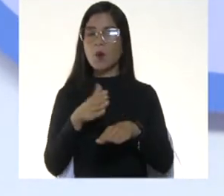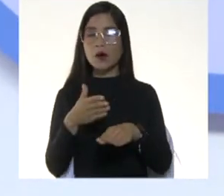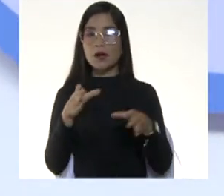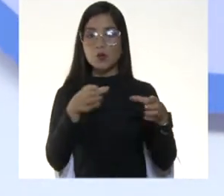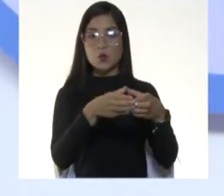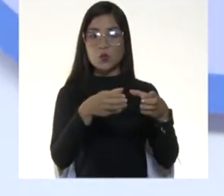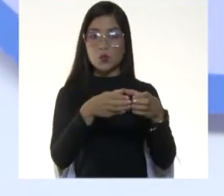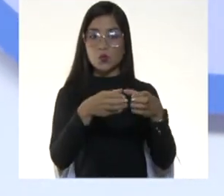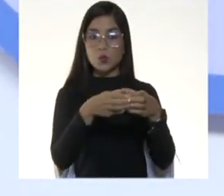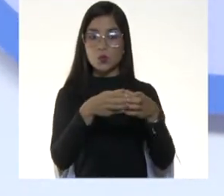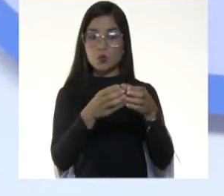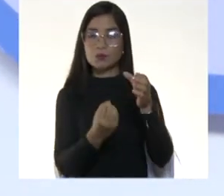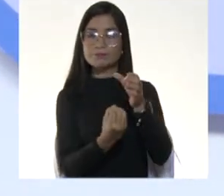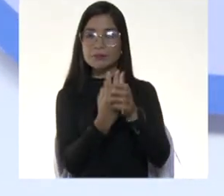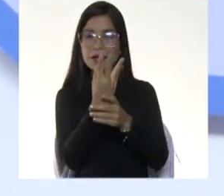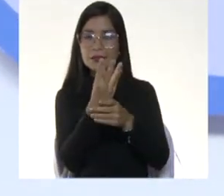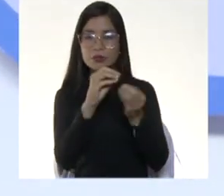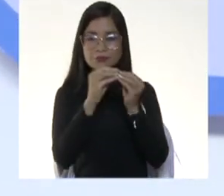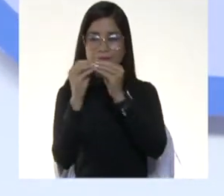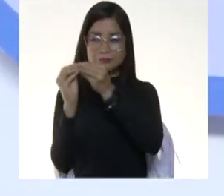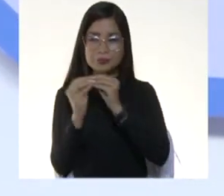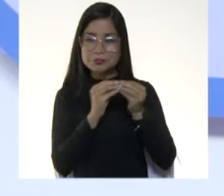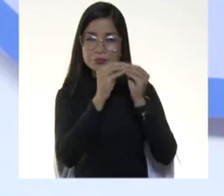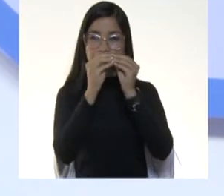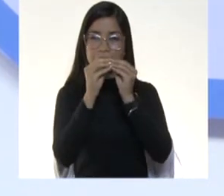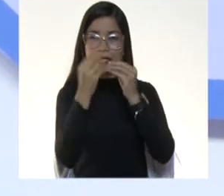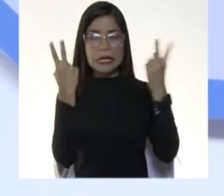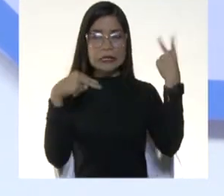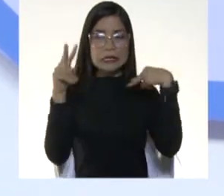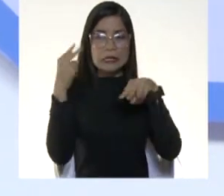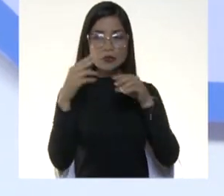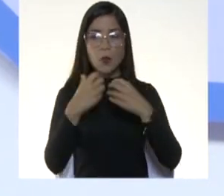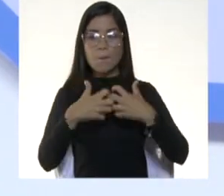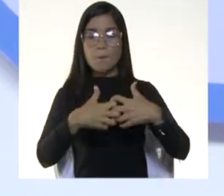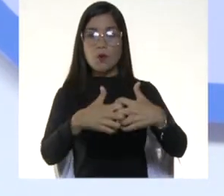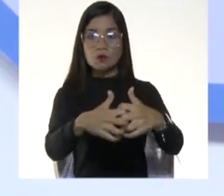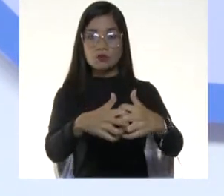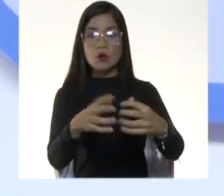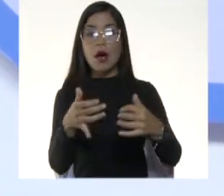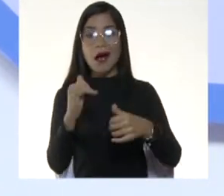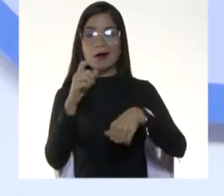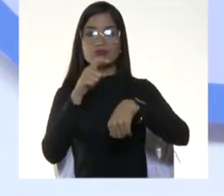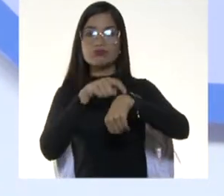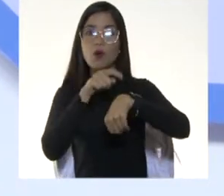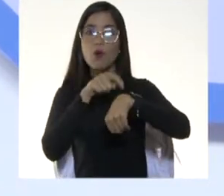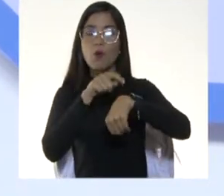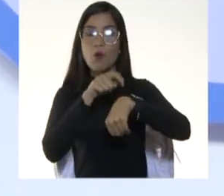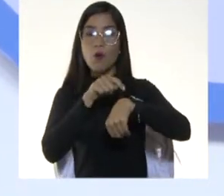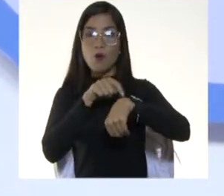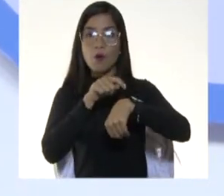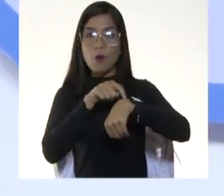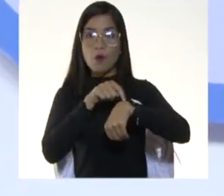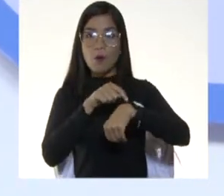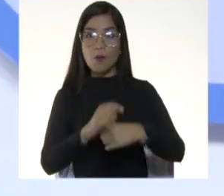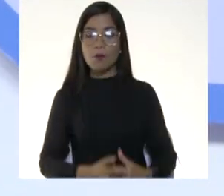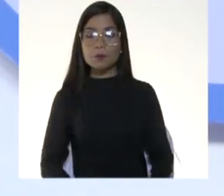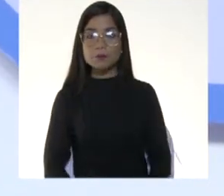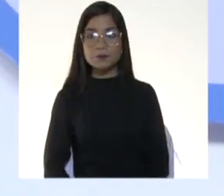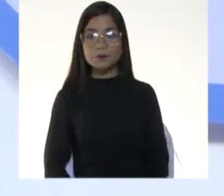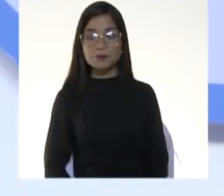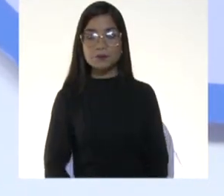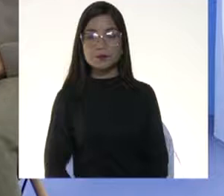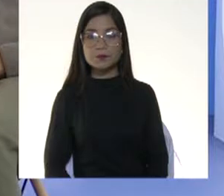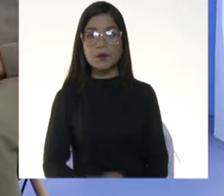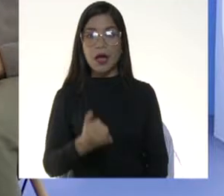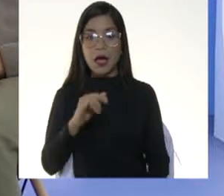recreación y producción hay unos horarios, ¿no? Dentro de los liceos bolivarianos, los liceos nacionales, que tienen de alguna manera ese espacio para la formación